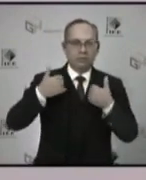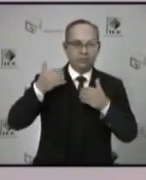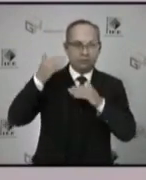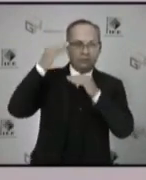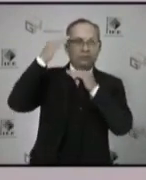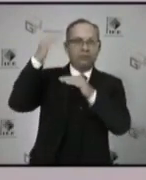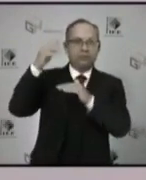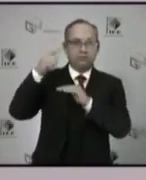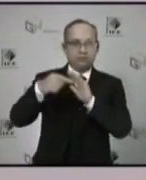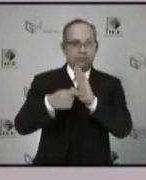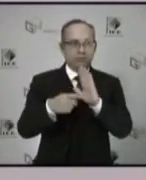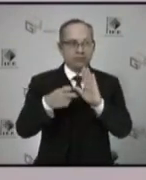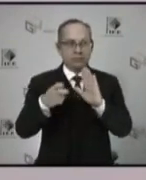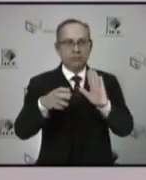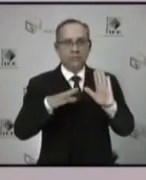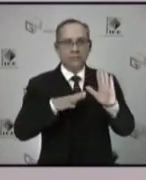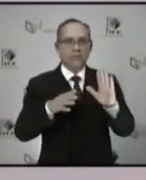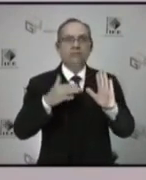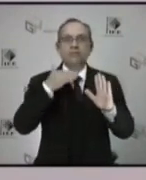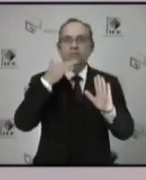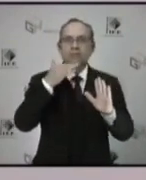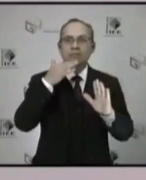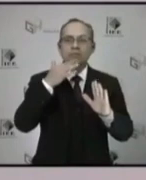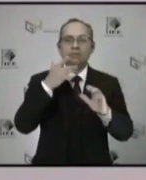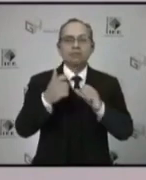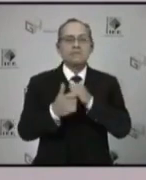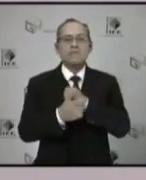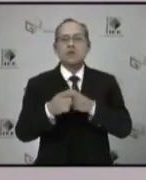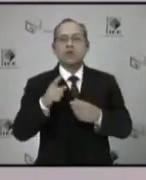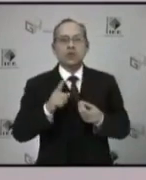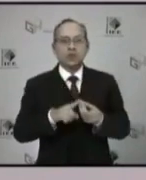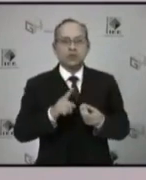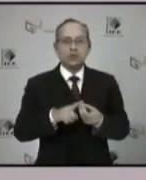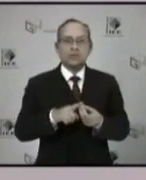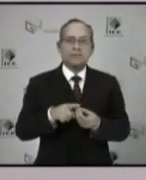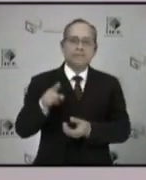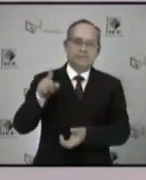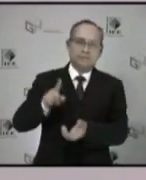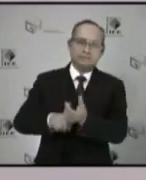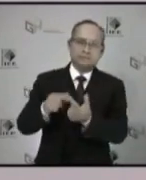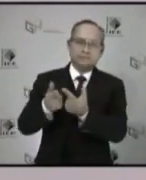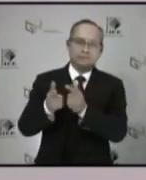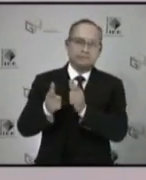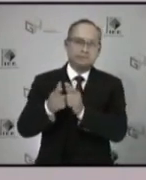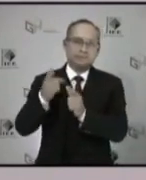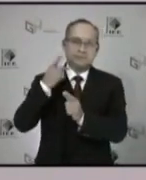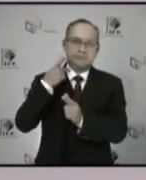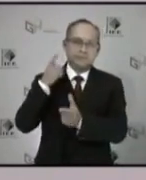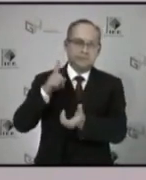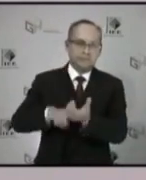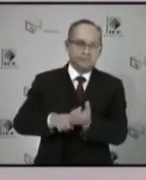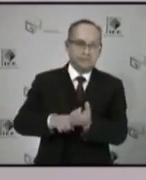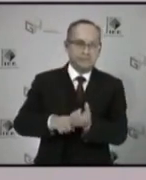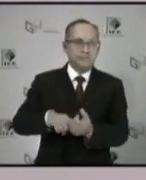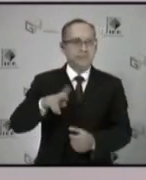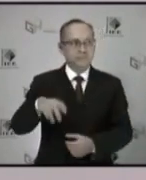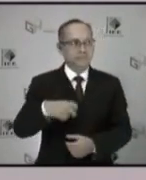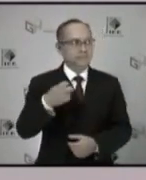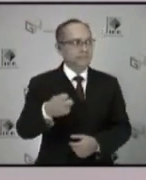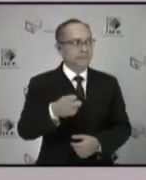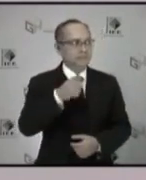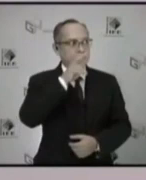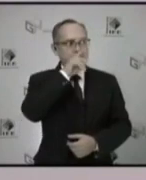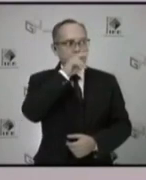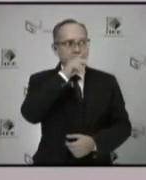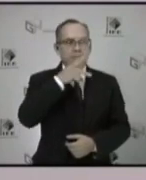corrupción se da en los partidos políticos. Preocupante, pero es muy cierto. Yo